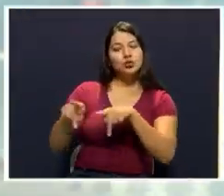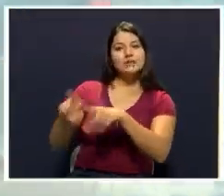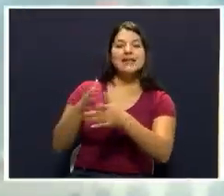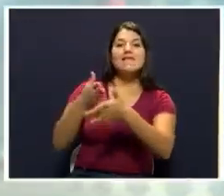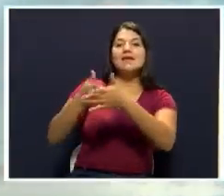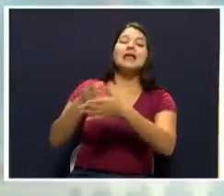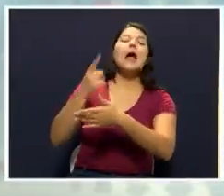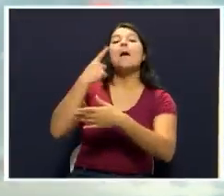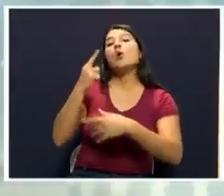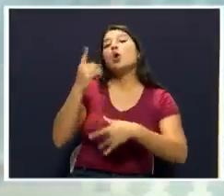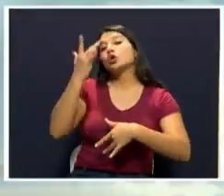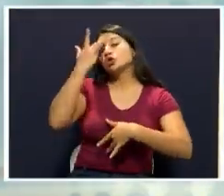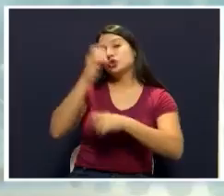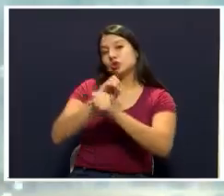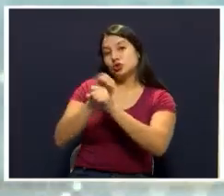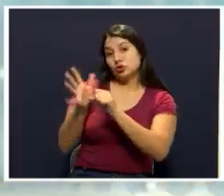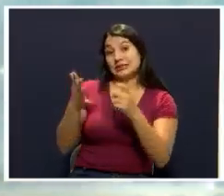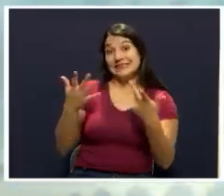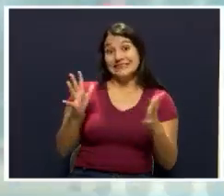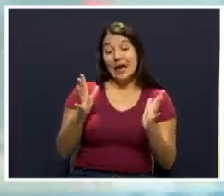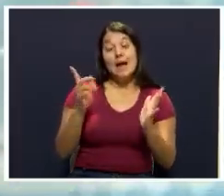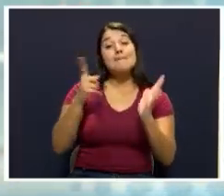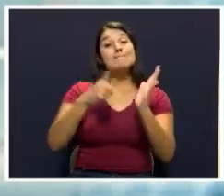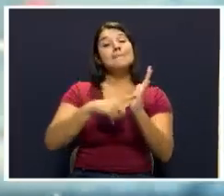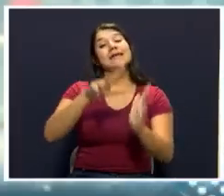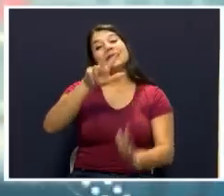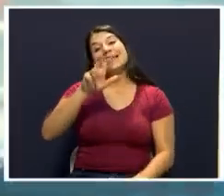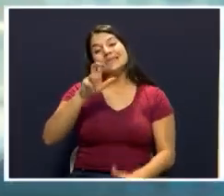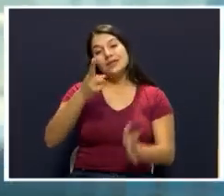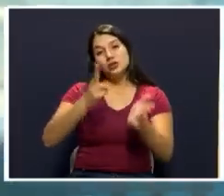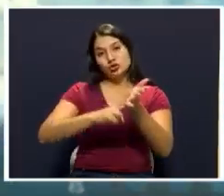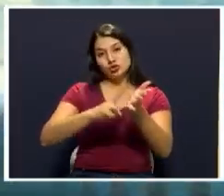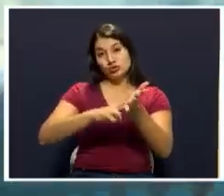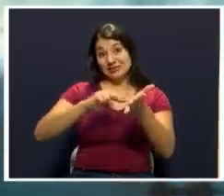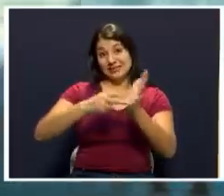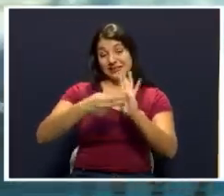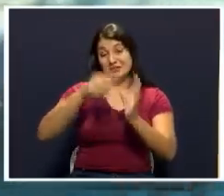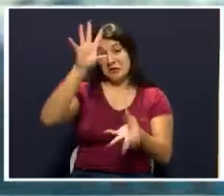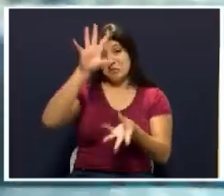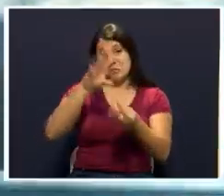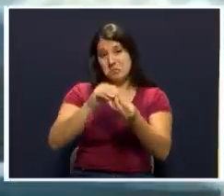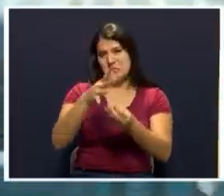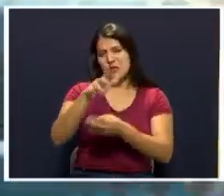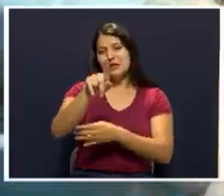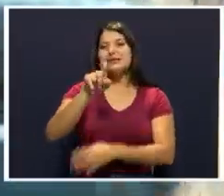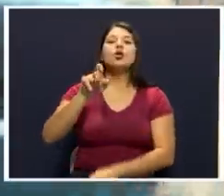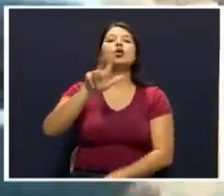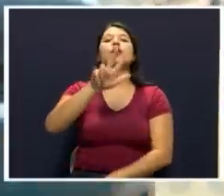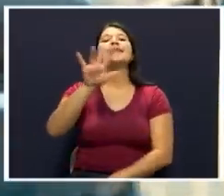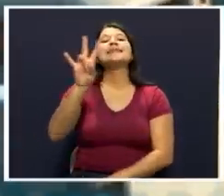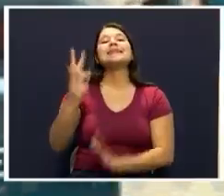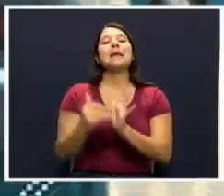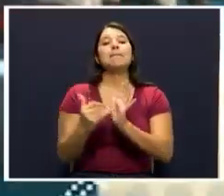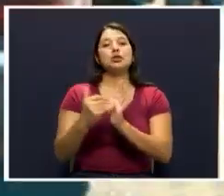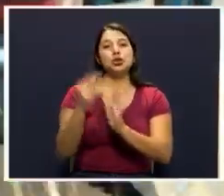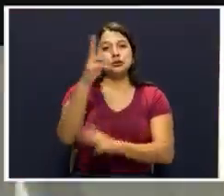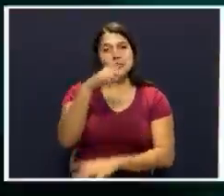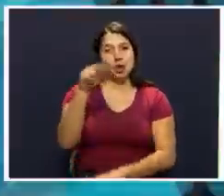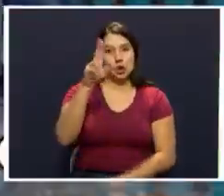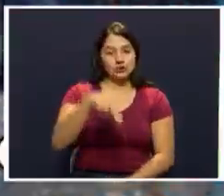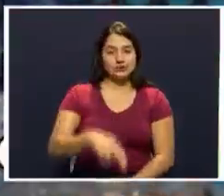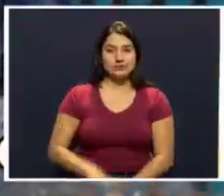últimas 48 horas se hicieron casi 1.300 infracciones para un total superior a los 137 millones de colones.